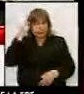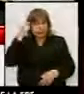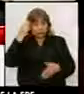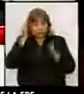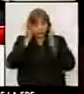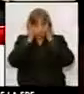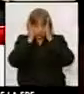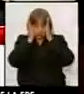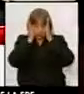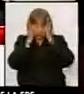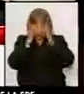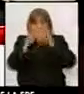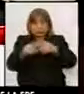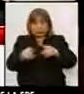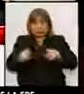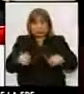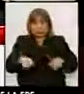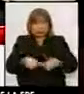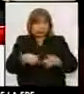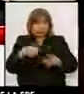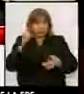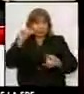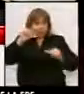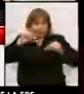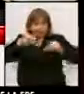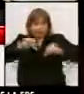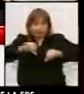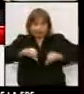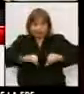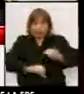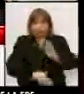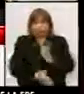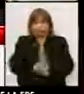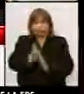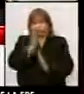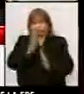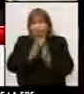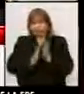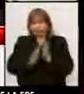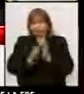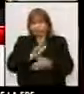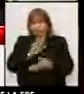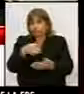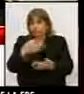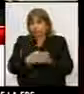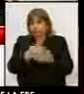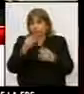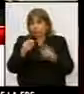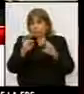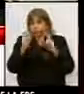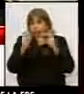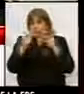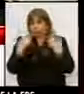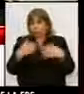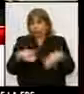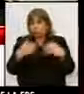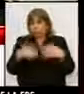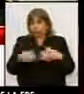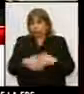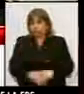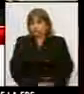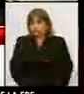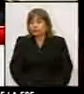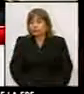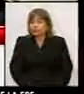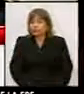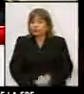concentración de tierras que está fracasando en el país y que es una farsa total. Entonces allí hay temas muy, muy graves que...